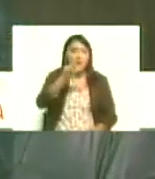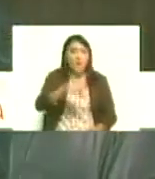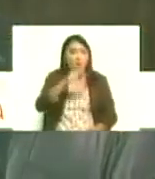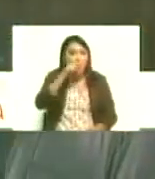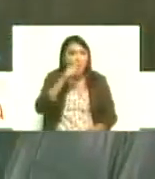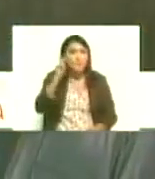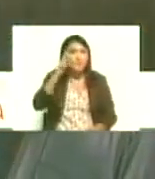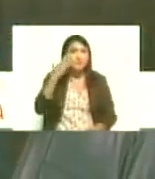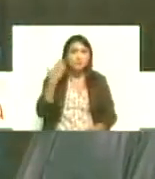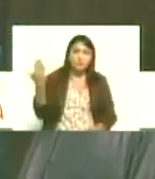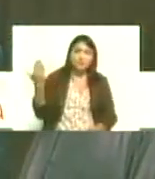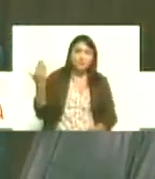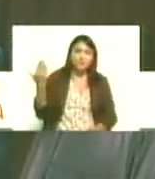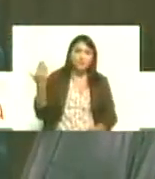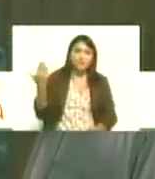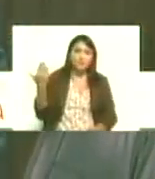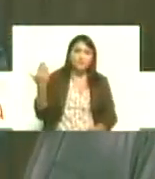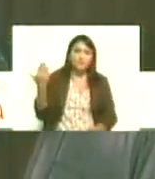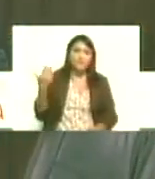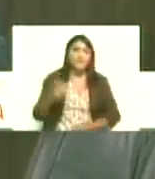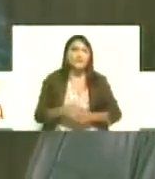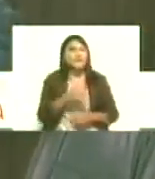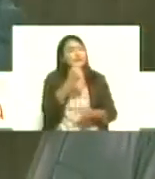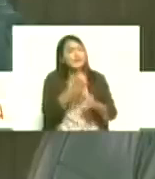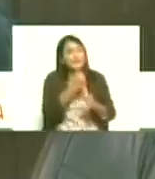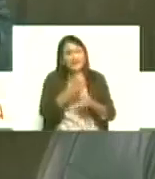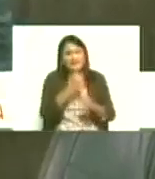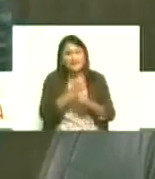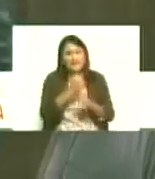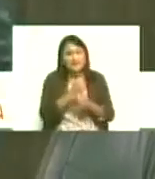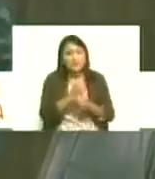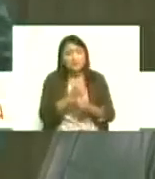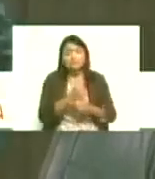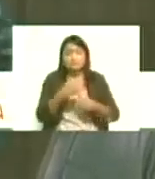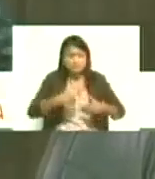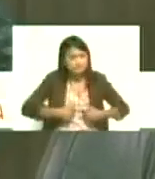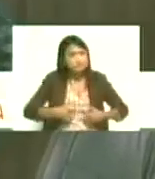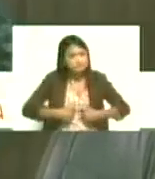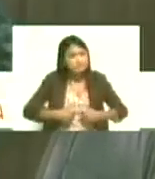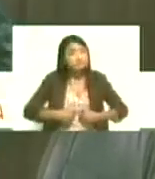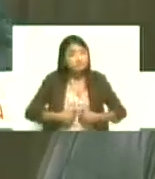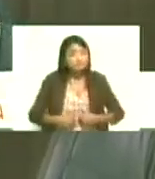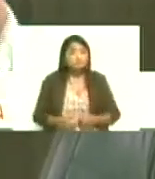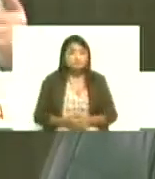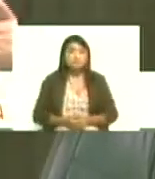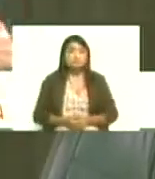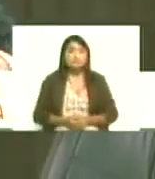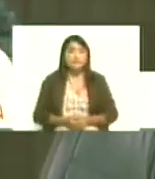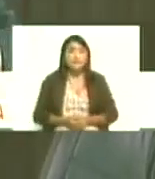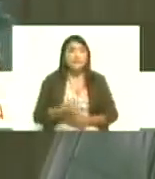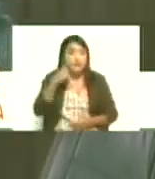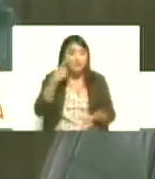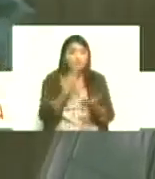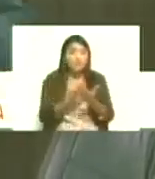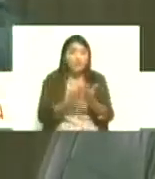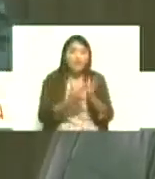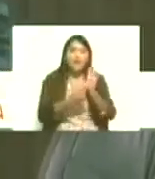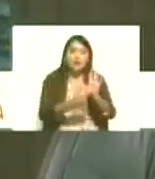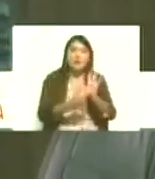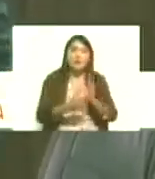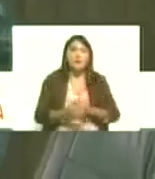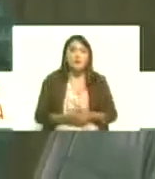Escarrá, ha hecho un trabajo enorme, con grandes esfuerzos, por probarlo,